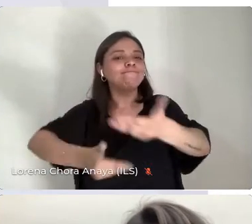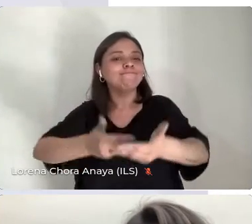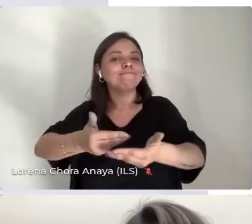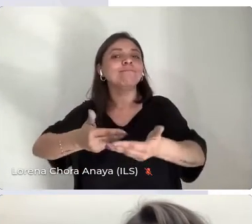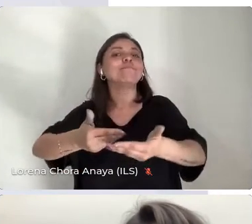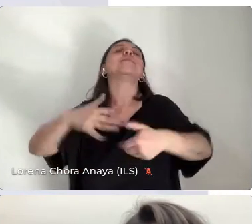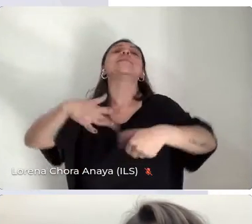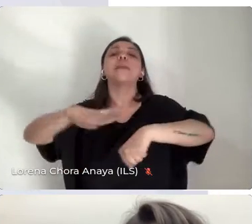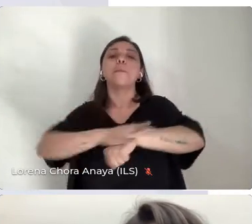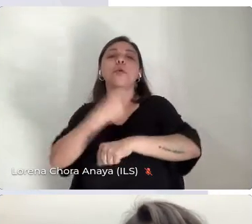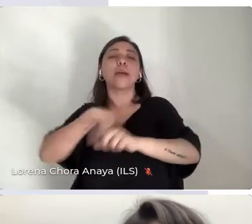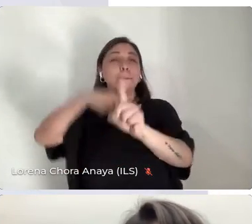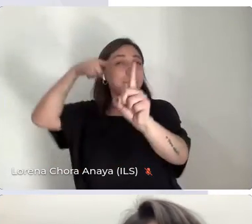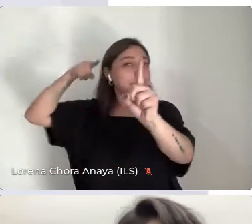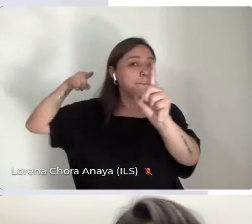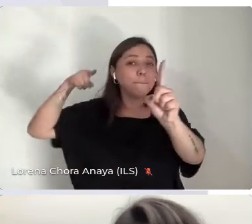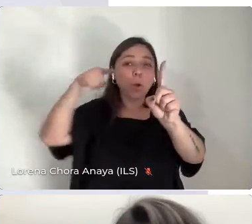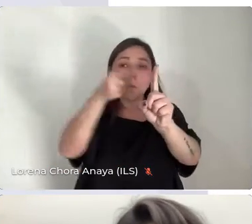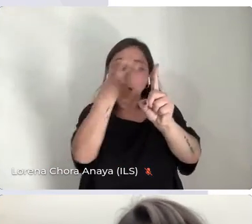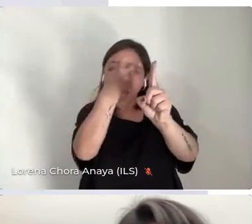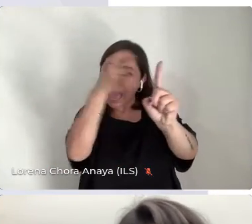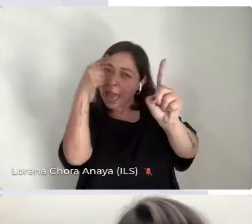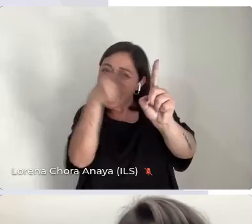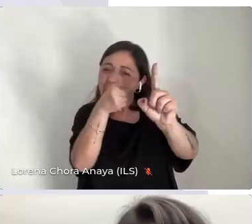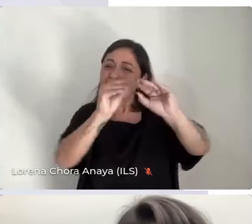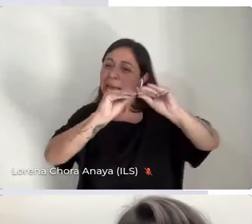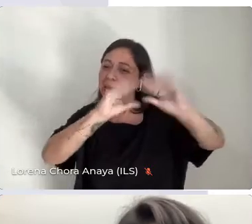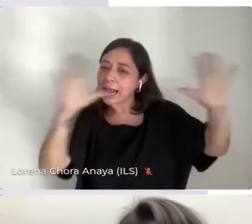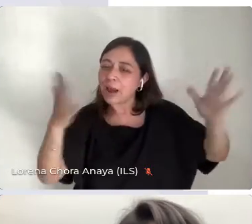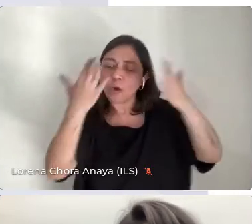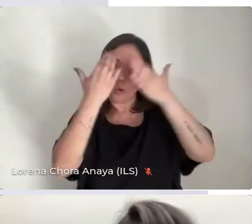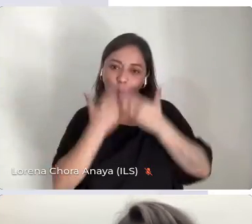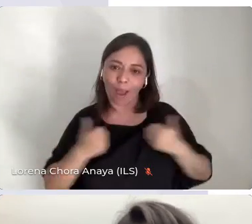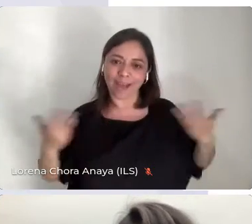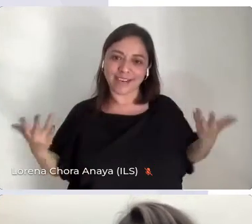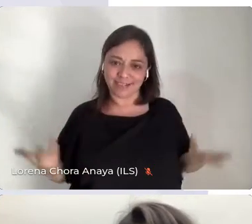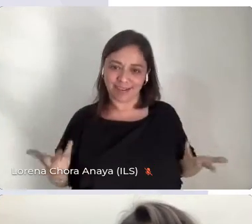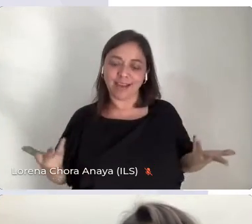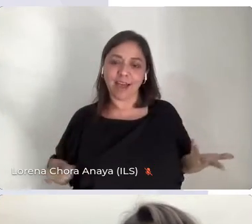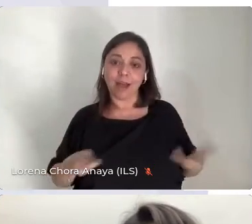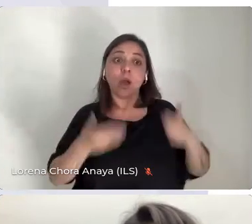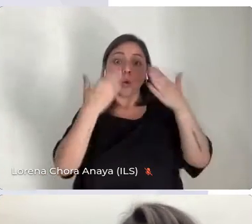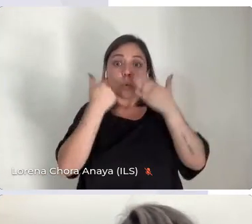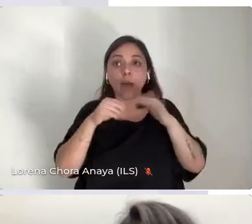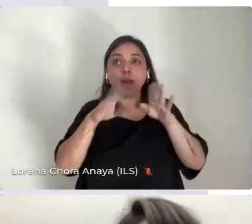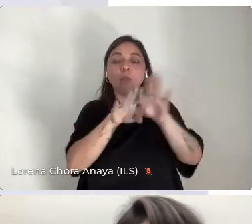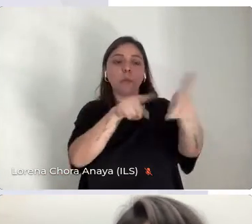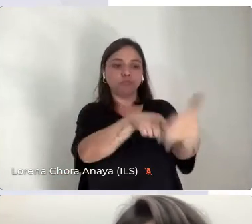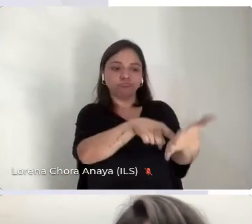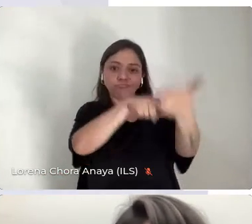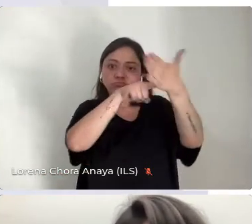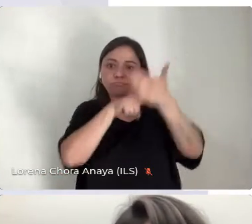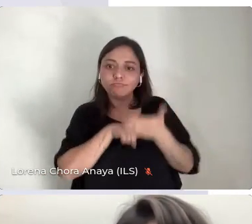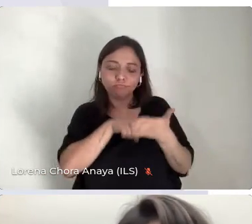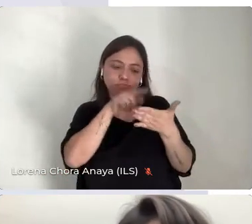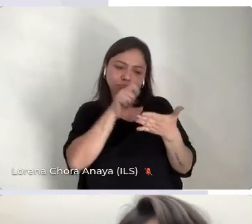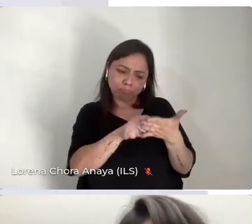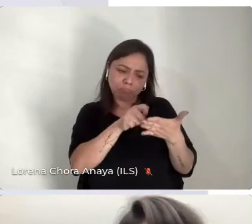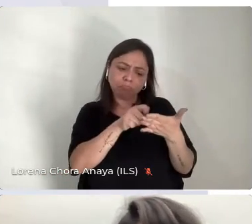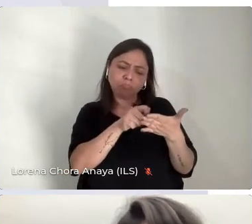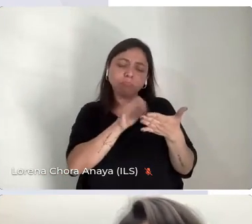está claro, no está conectado con una medición de impacto real. Entonces, yo puedo, por ejemplo, creer que voy a impactar en el